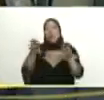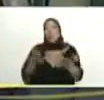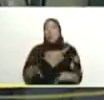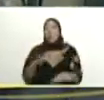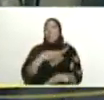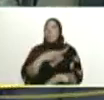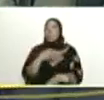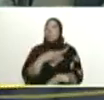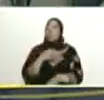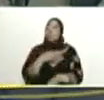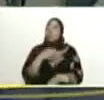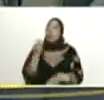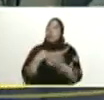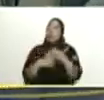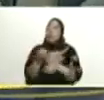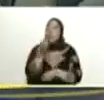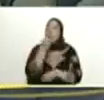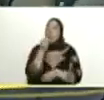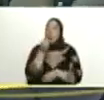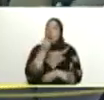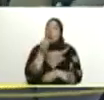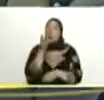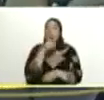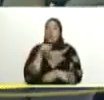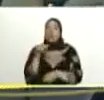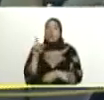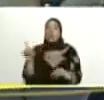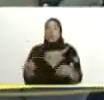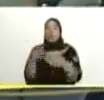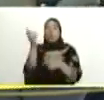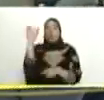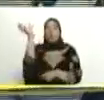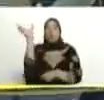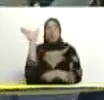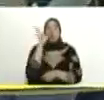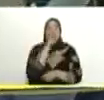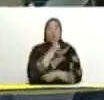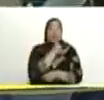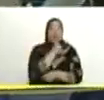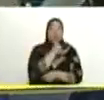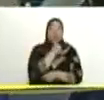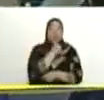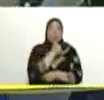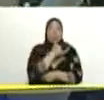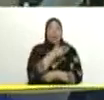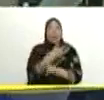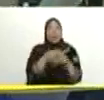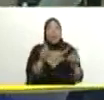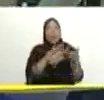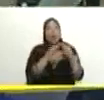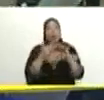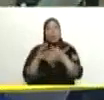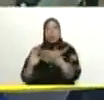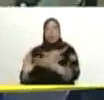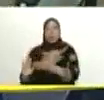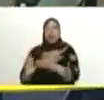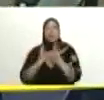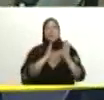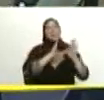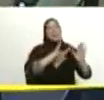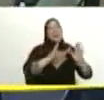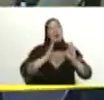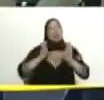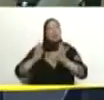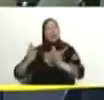comida, entonces quedó sin uso. Y bueno, inmediatamente nos pusimos con la comunidad para que aquí se pudiera montar toda esta base